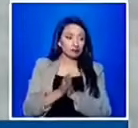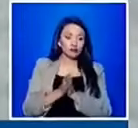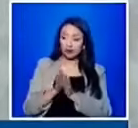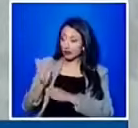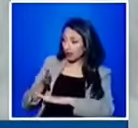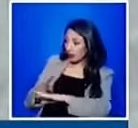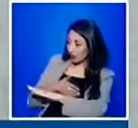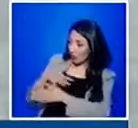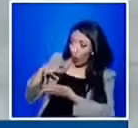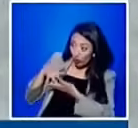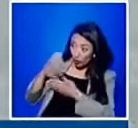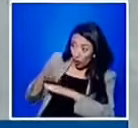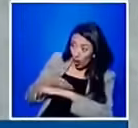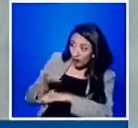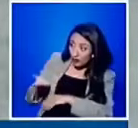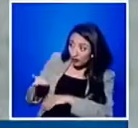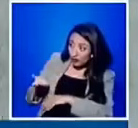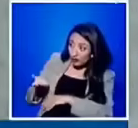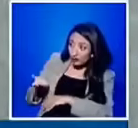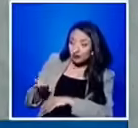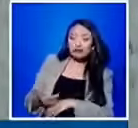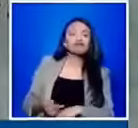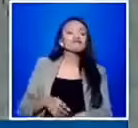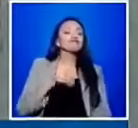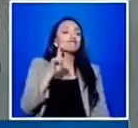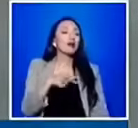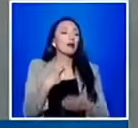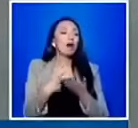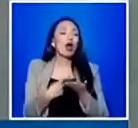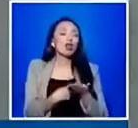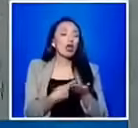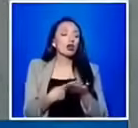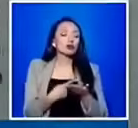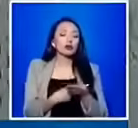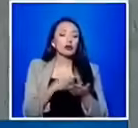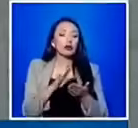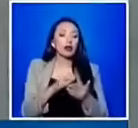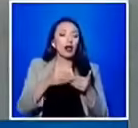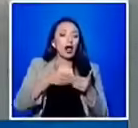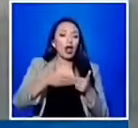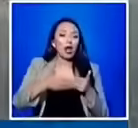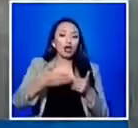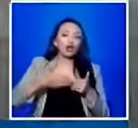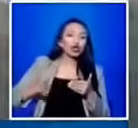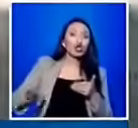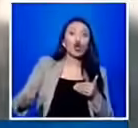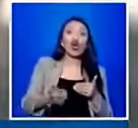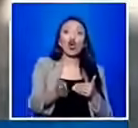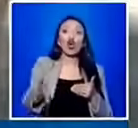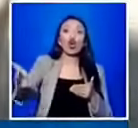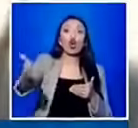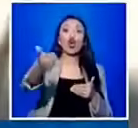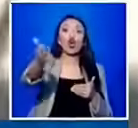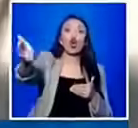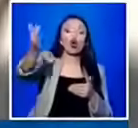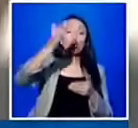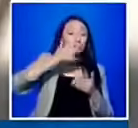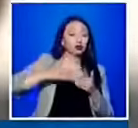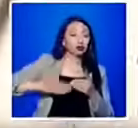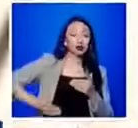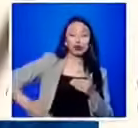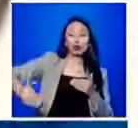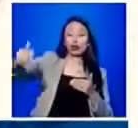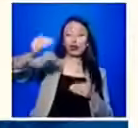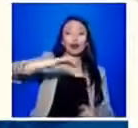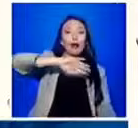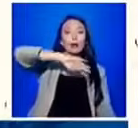estudio previo? Tendríamos que analizar esa posibilidad para hacer a lo largo de la vía, porque como digo, es una